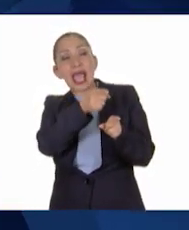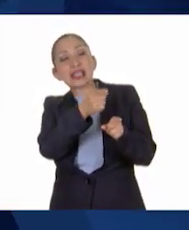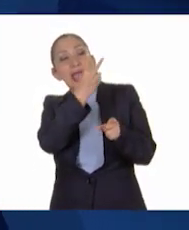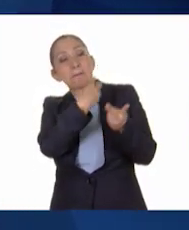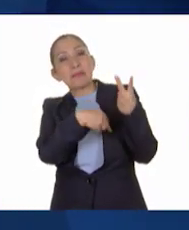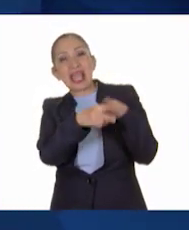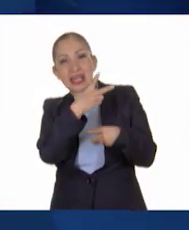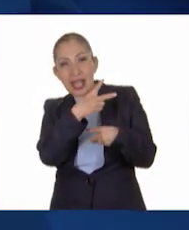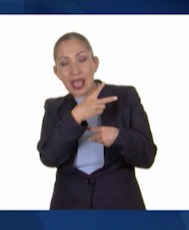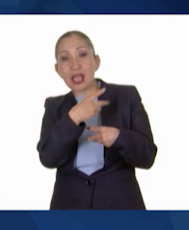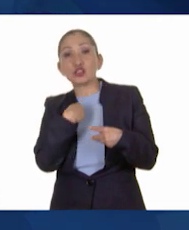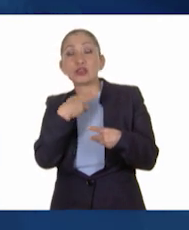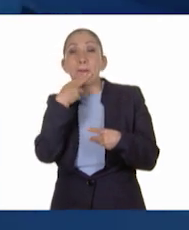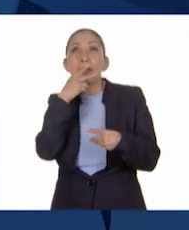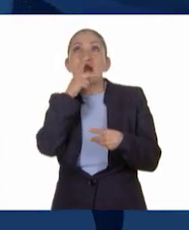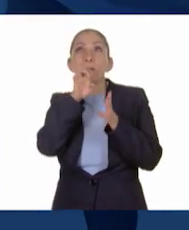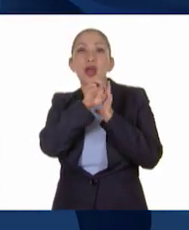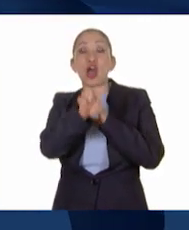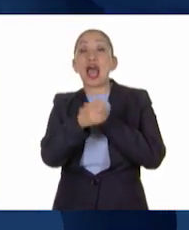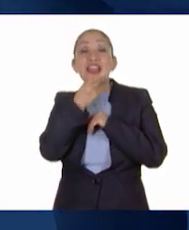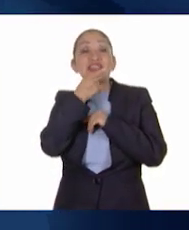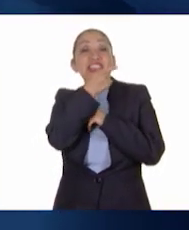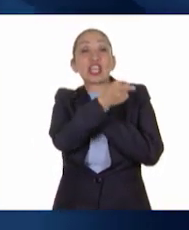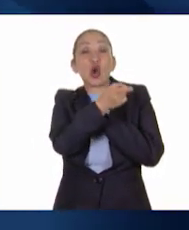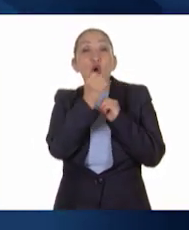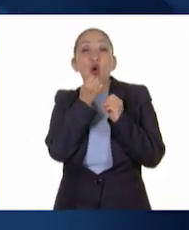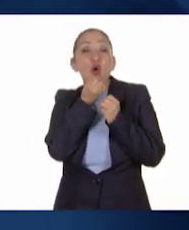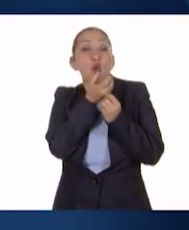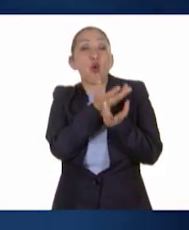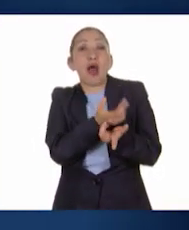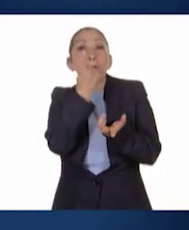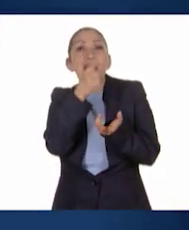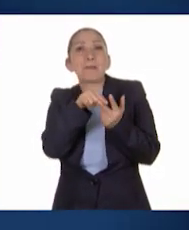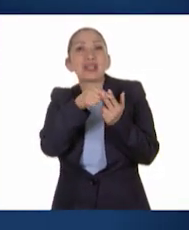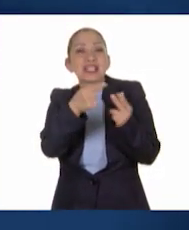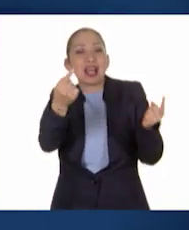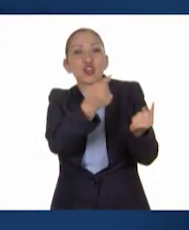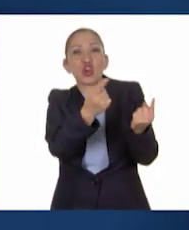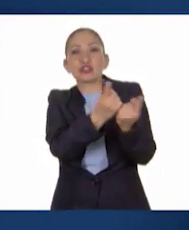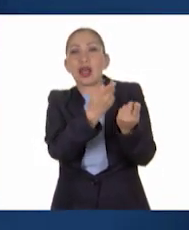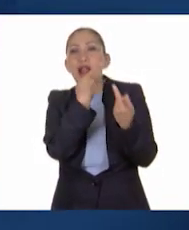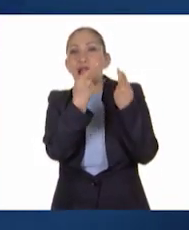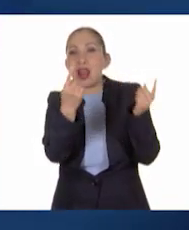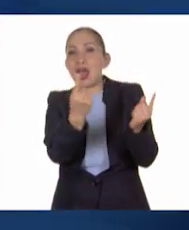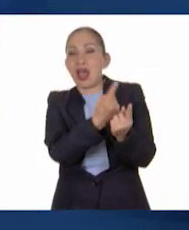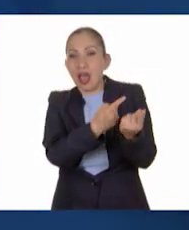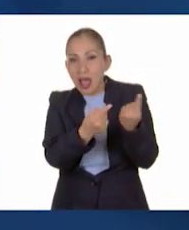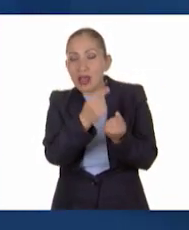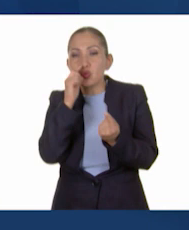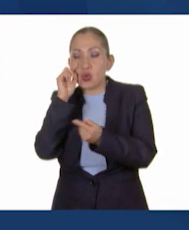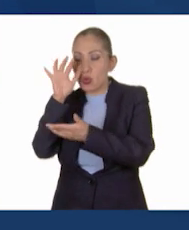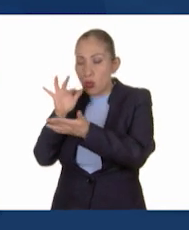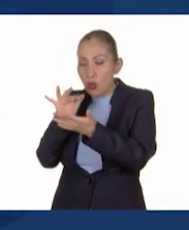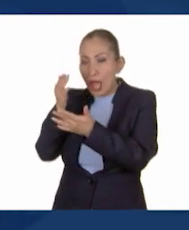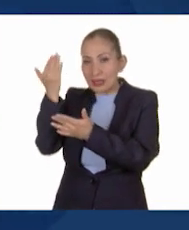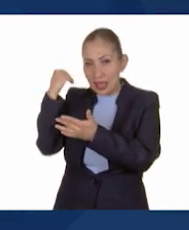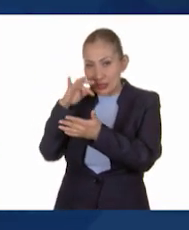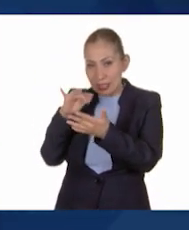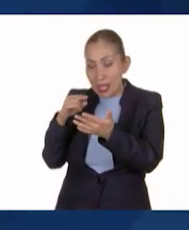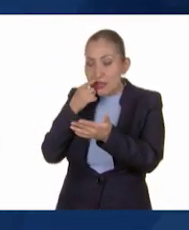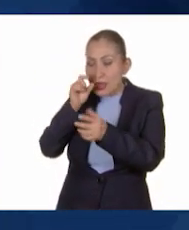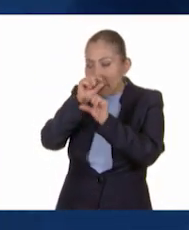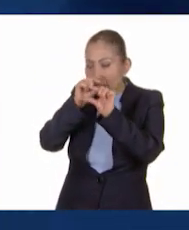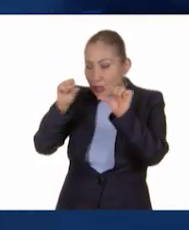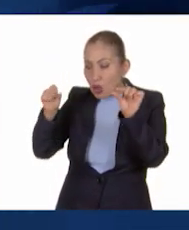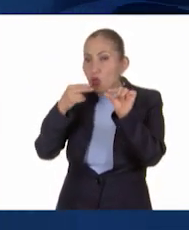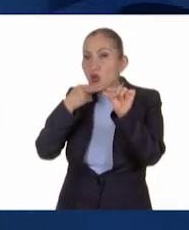vendrá. Se usan palabras como dijo y exclamó para introducir el diálogo. Revisa los textos leídos y señala en ellos